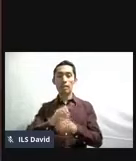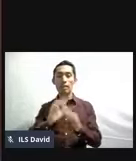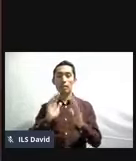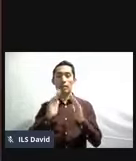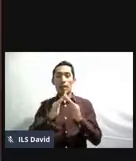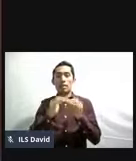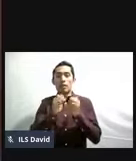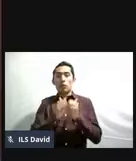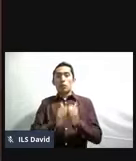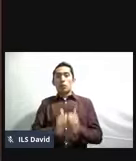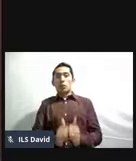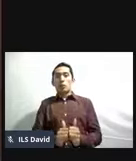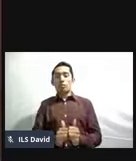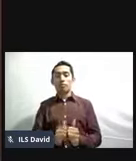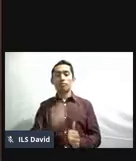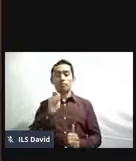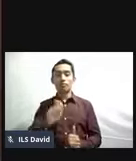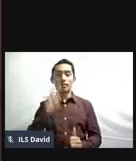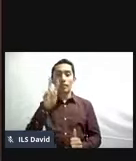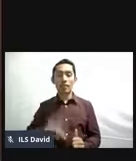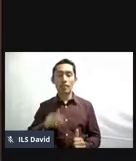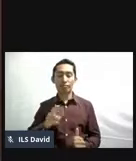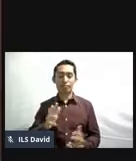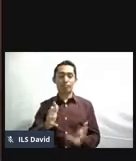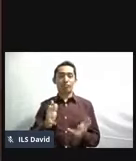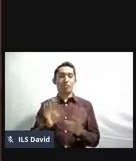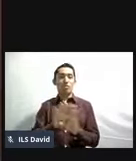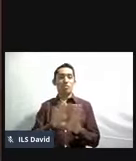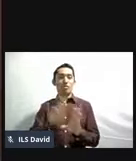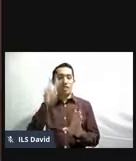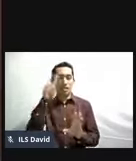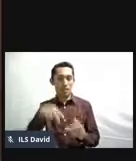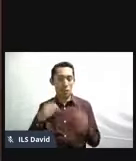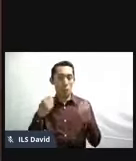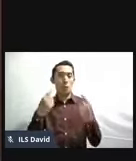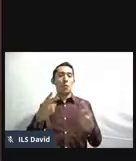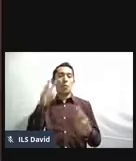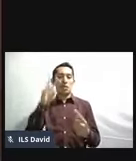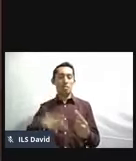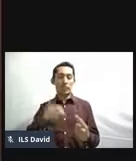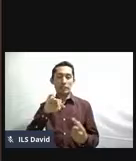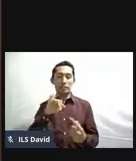cosa increíble, ¿verdad? Una excepcionalidad